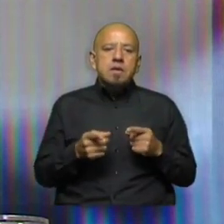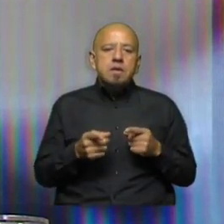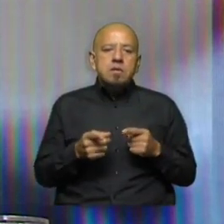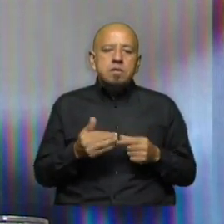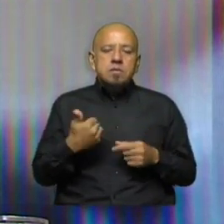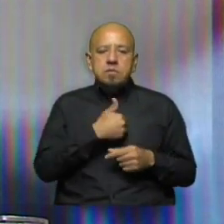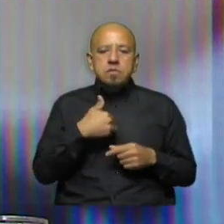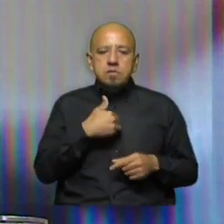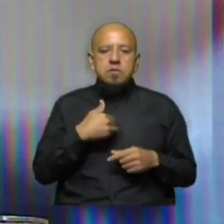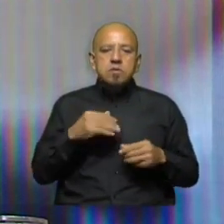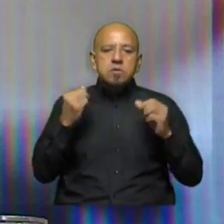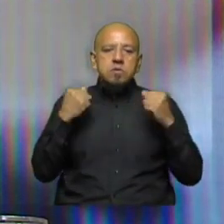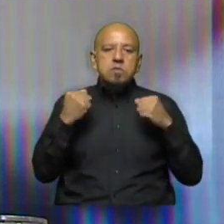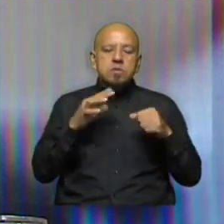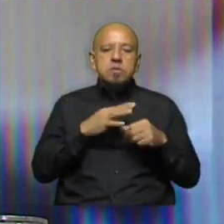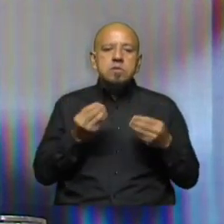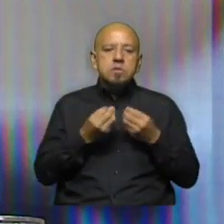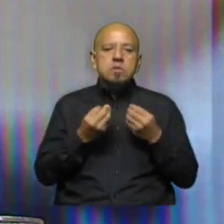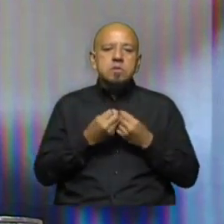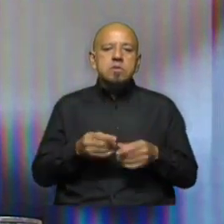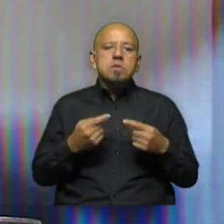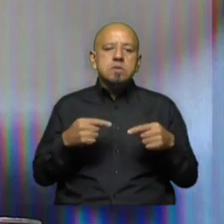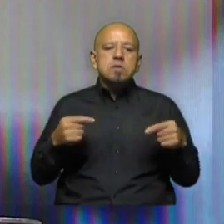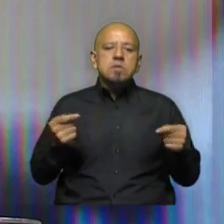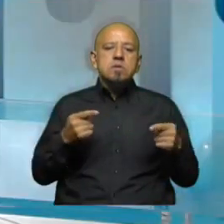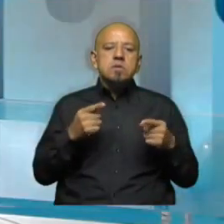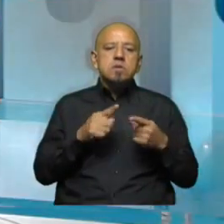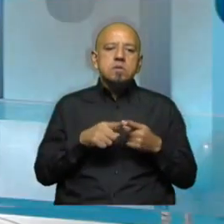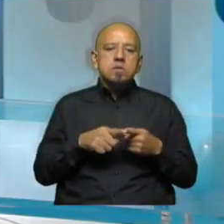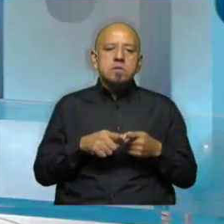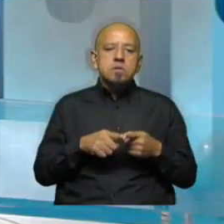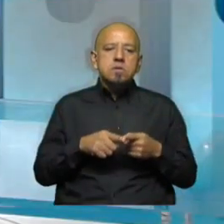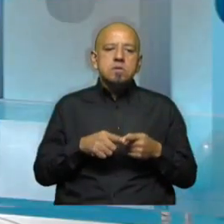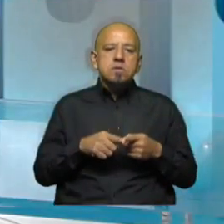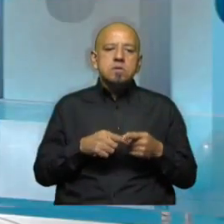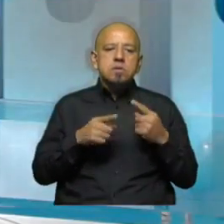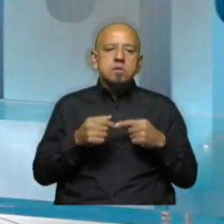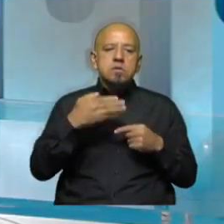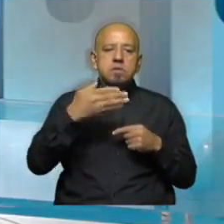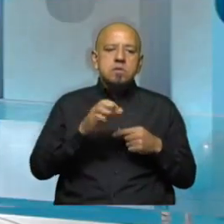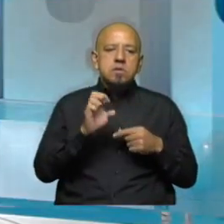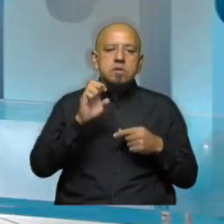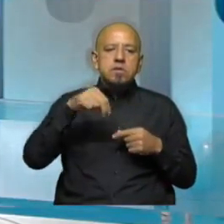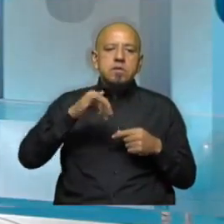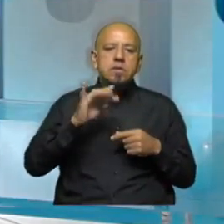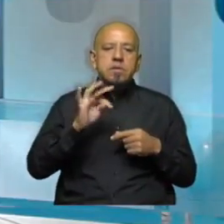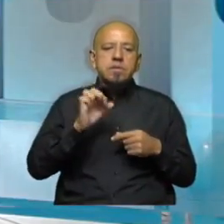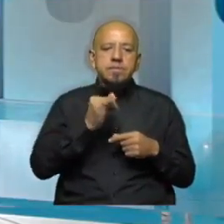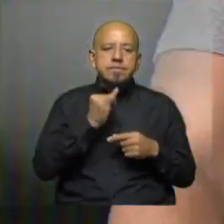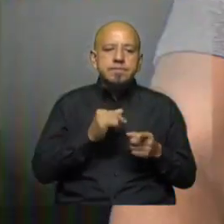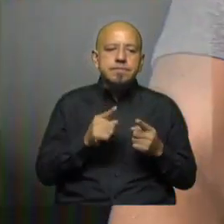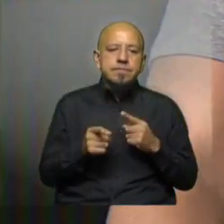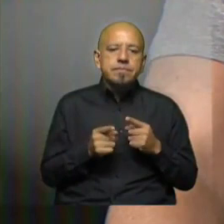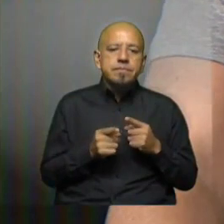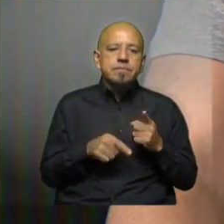el rol del deportista, ni que hablar, hay un montón de cosas que se pueden pensar. Y sobre Julio César Benítez, yo hoy te escuchaba una entrevista que te habían hecho acá mismo en